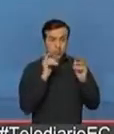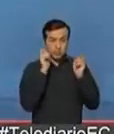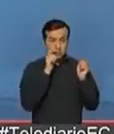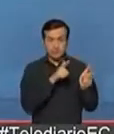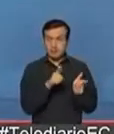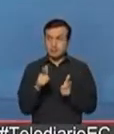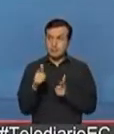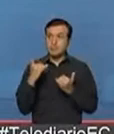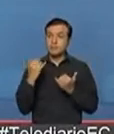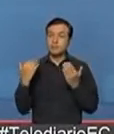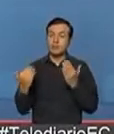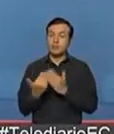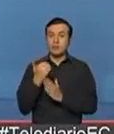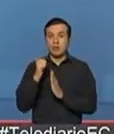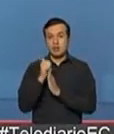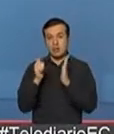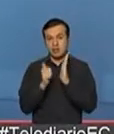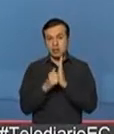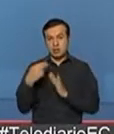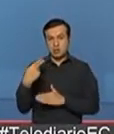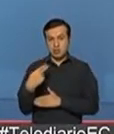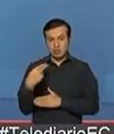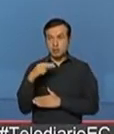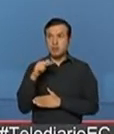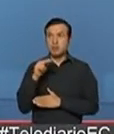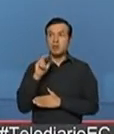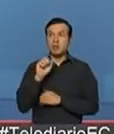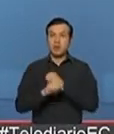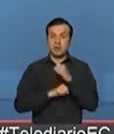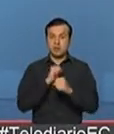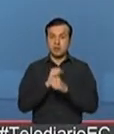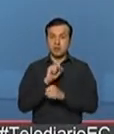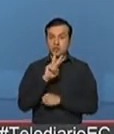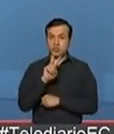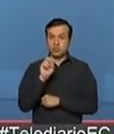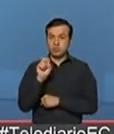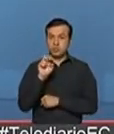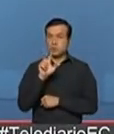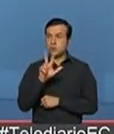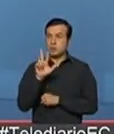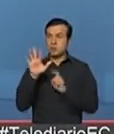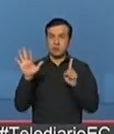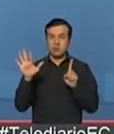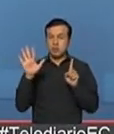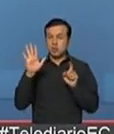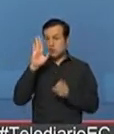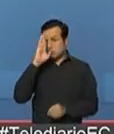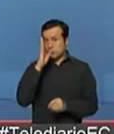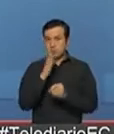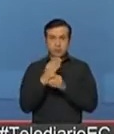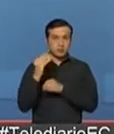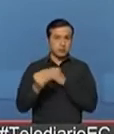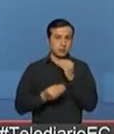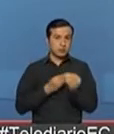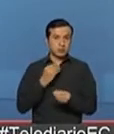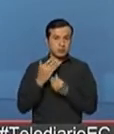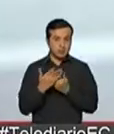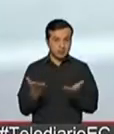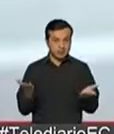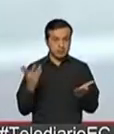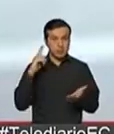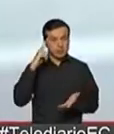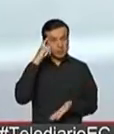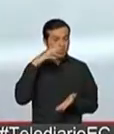tenemos esta Agenda Hábitat Sostenible del Ecuador 2036. ¿En qué consiste? ¿Qué es lo que se va a construir? El